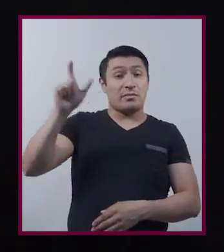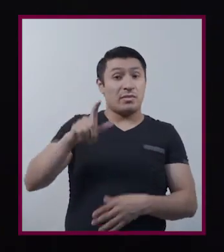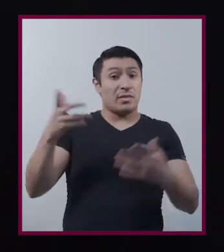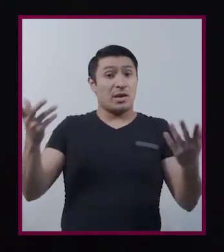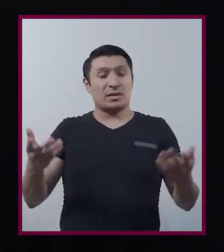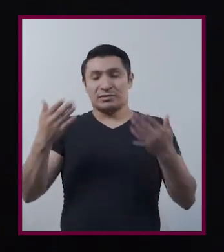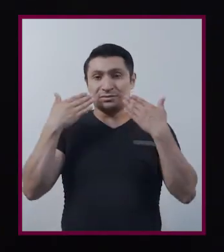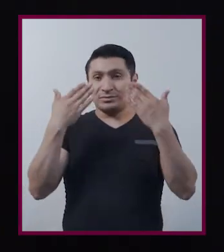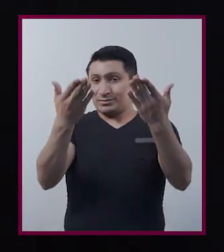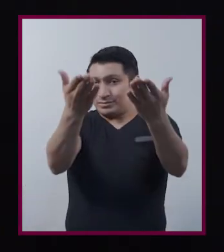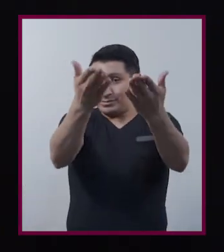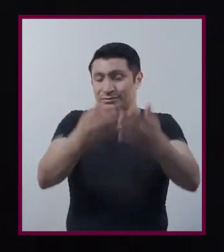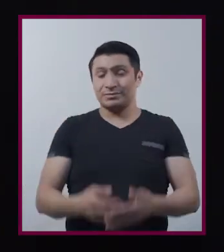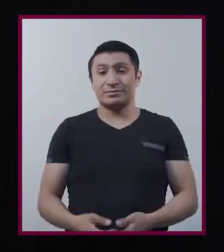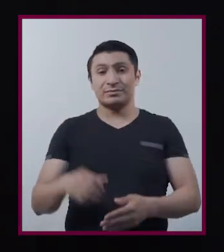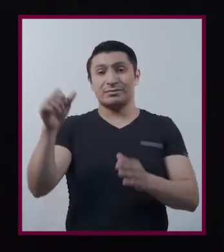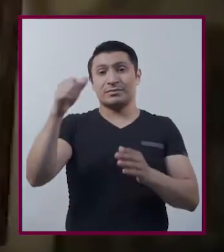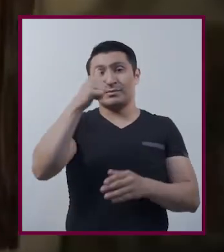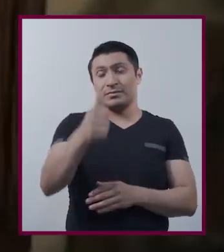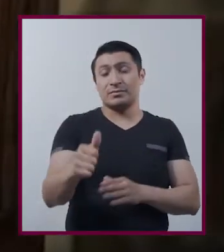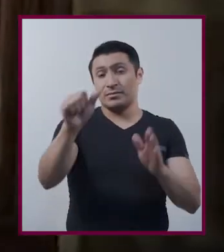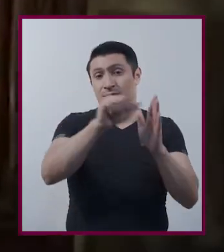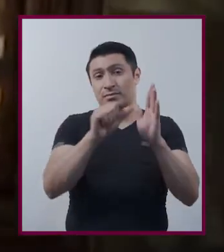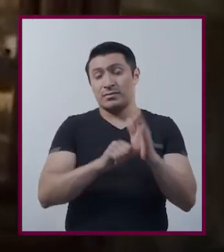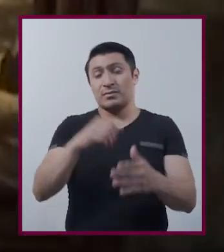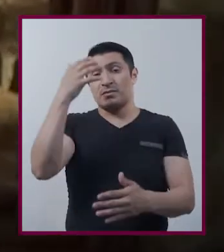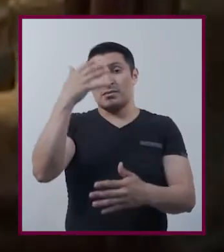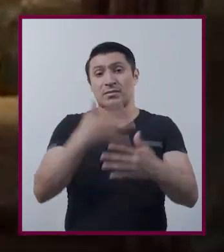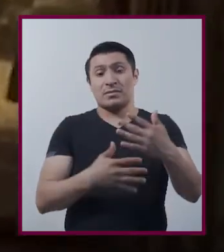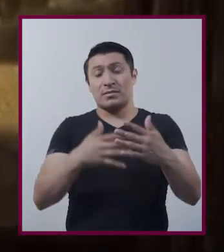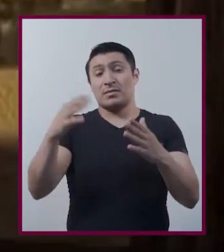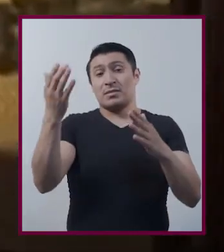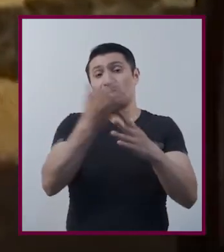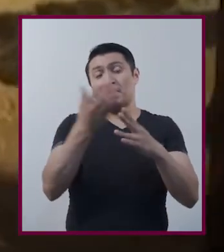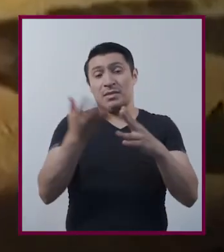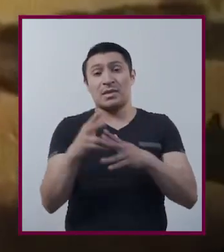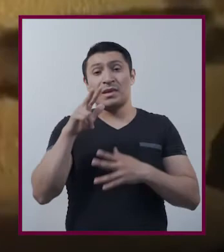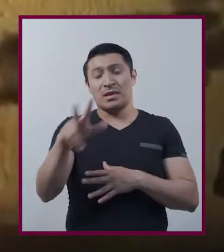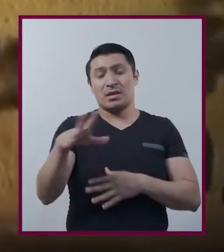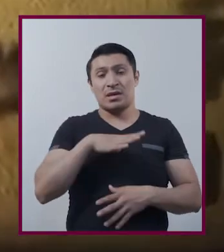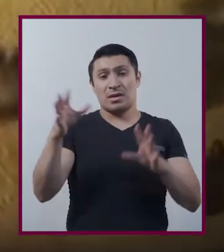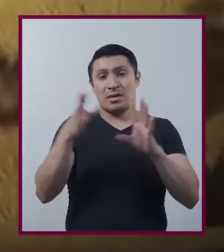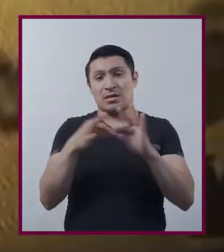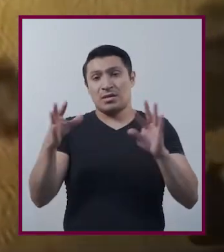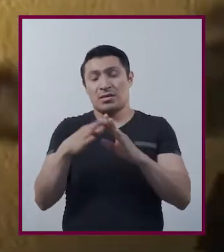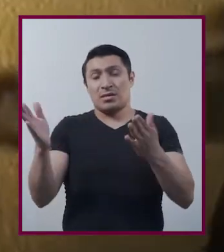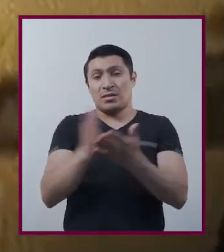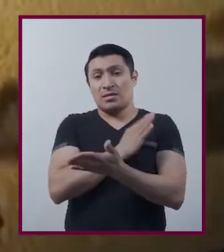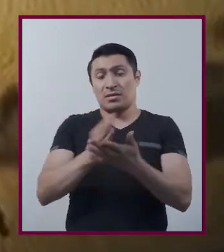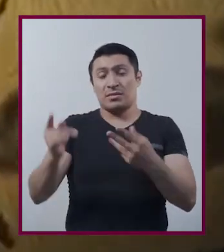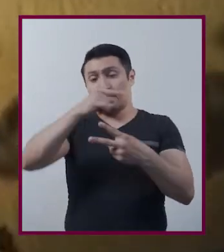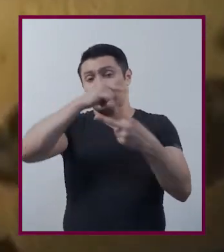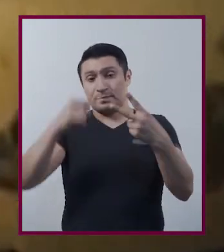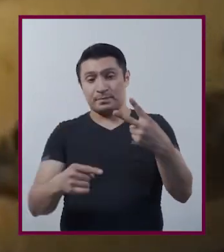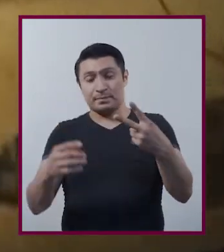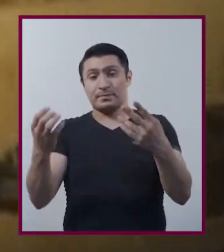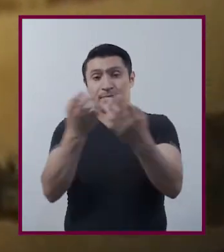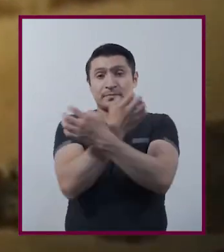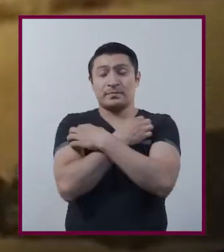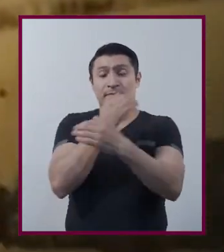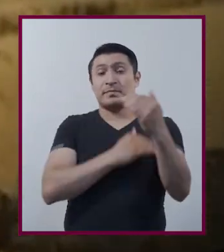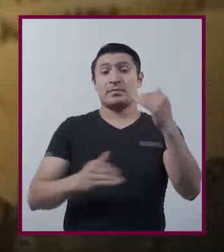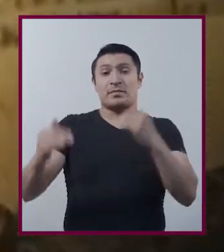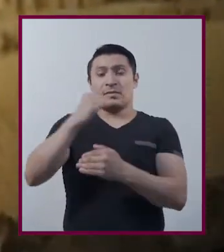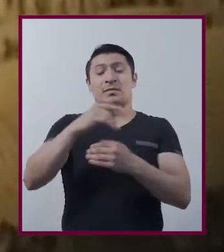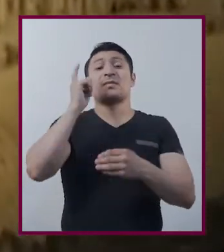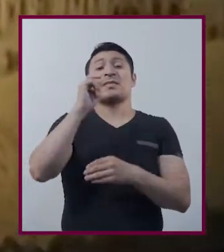Maximiliano de Habsburgo? Vamos a ver. En 6 artículos del capítulo 18 se especifica la separación en 2 ramos de